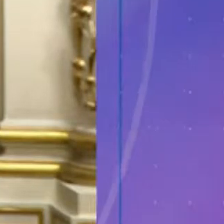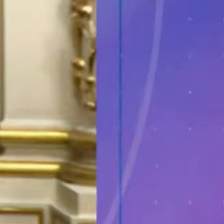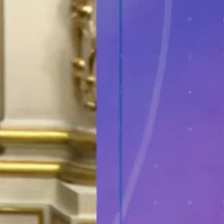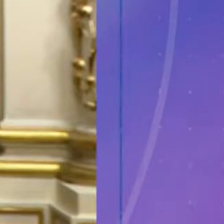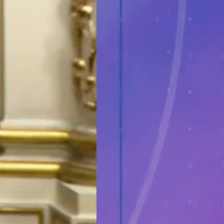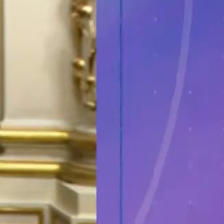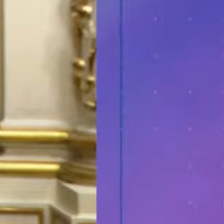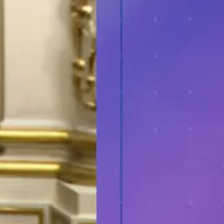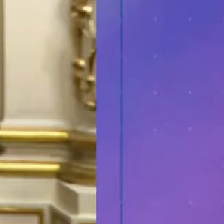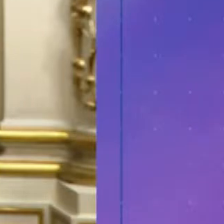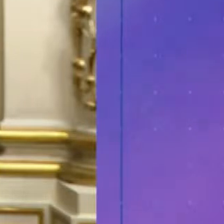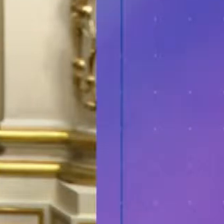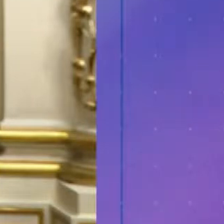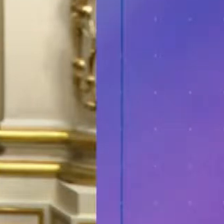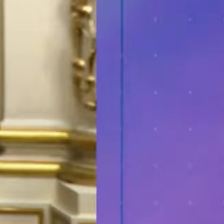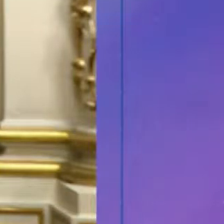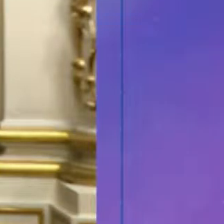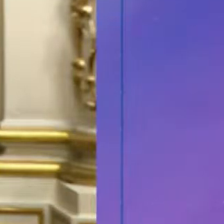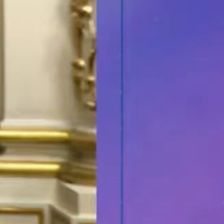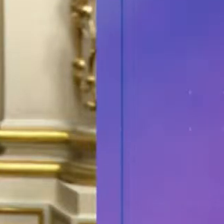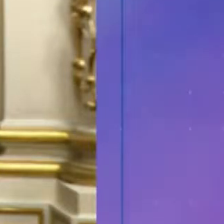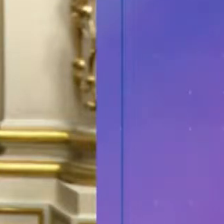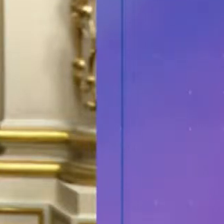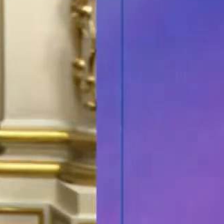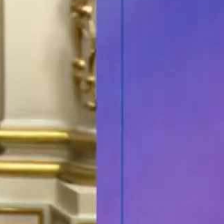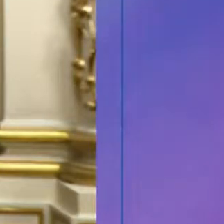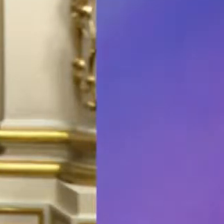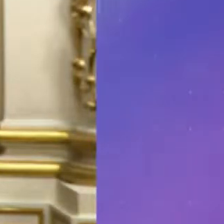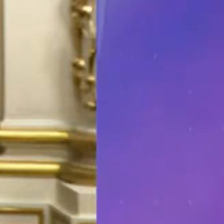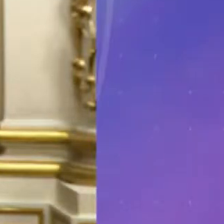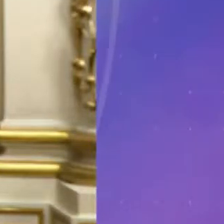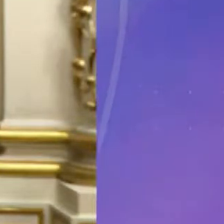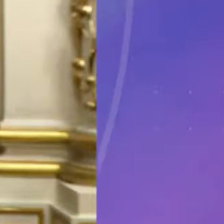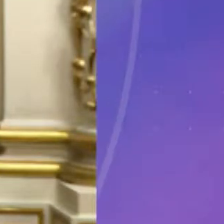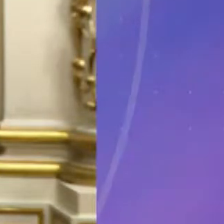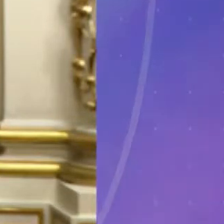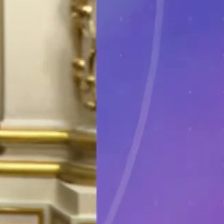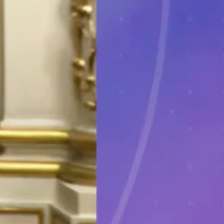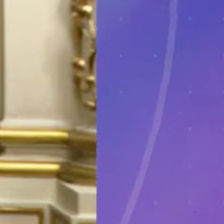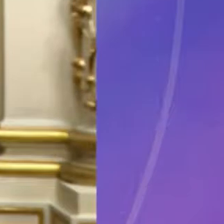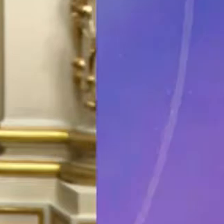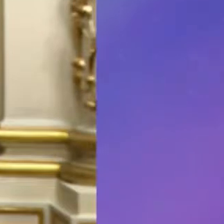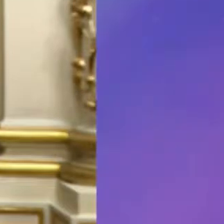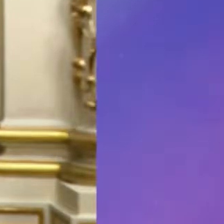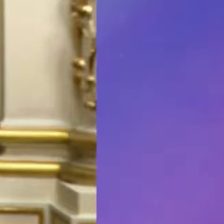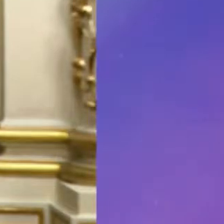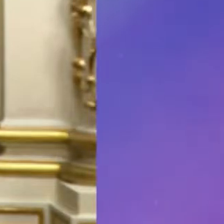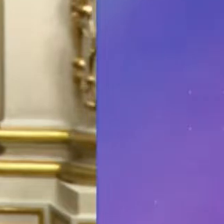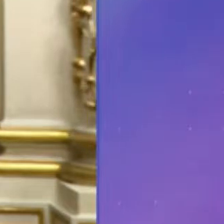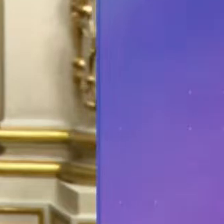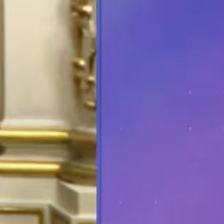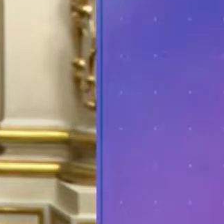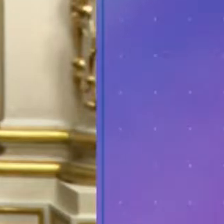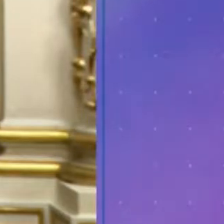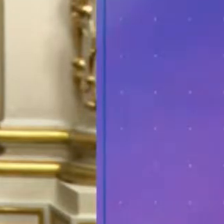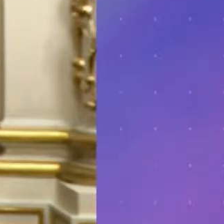contar esta realidad? ¿Creen que me hace feliz no darle los recursos a la gente que más lo necesita? Pero nuestro problema es